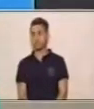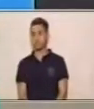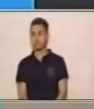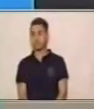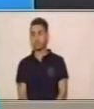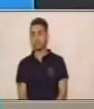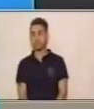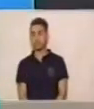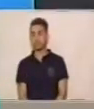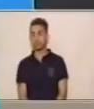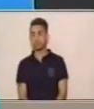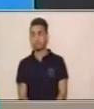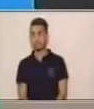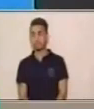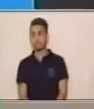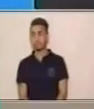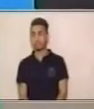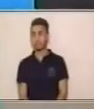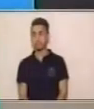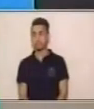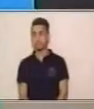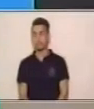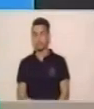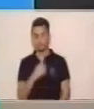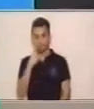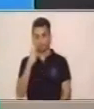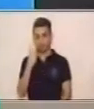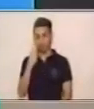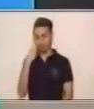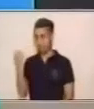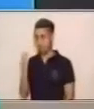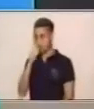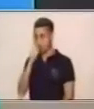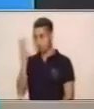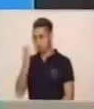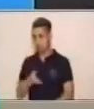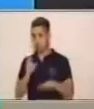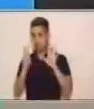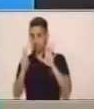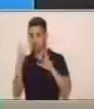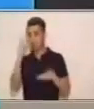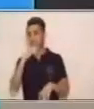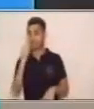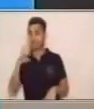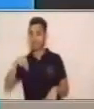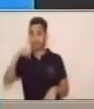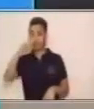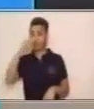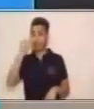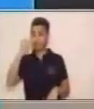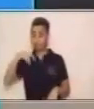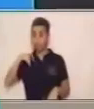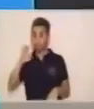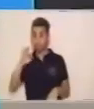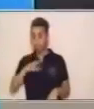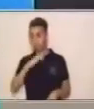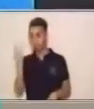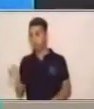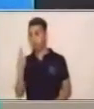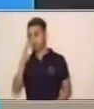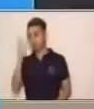¿Estamos bien o me confundí? Repasemos. Un séptimo, dos séptimos, tres